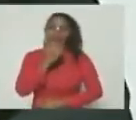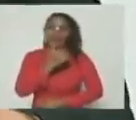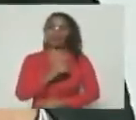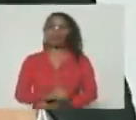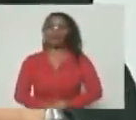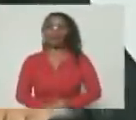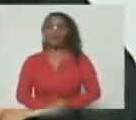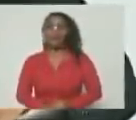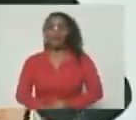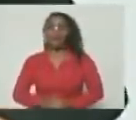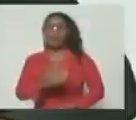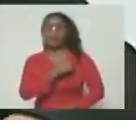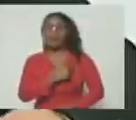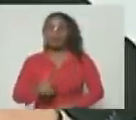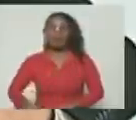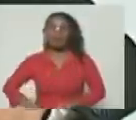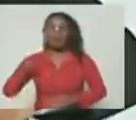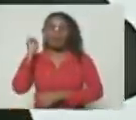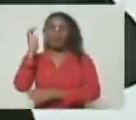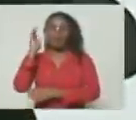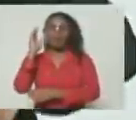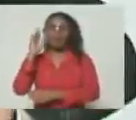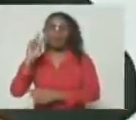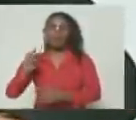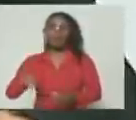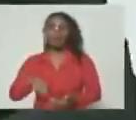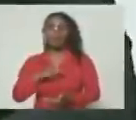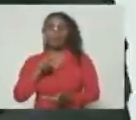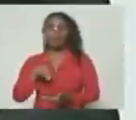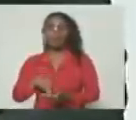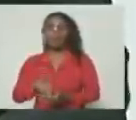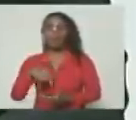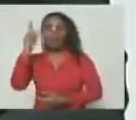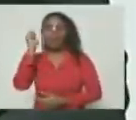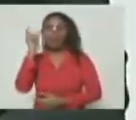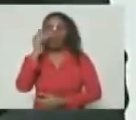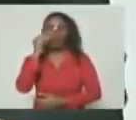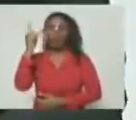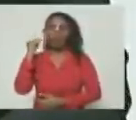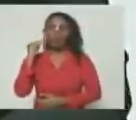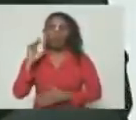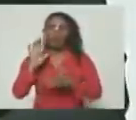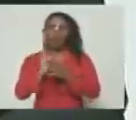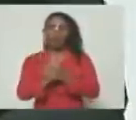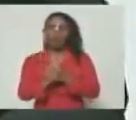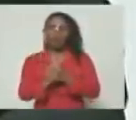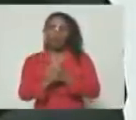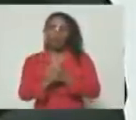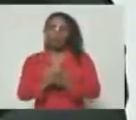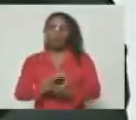Presidente de la Asamblea, diputados, diputadas, colegas parlamentarios.